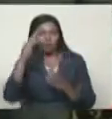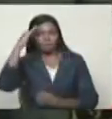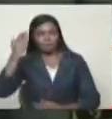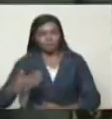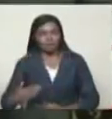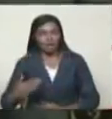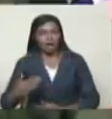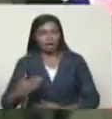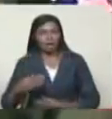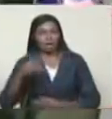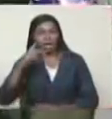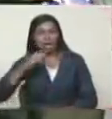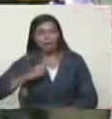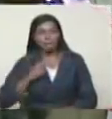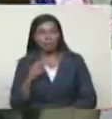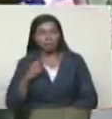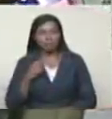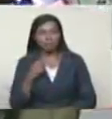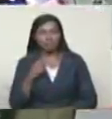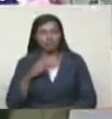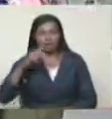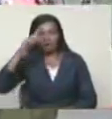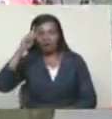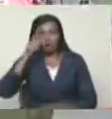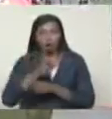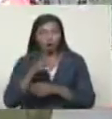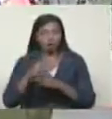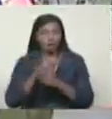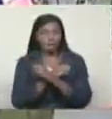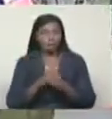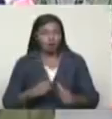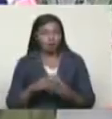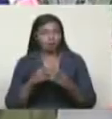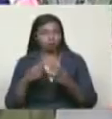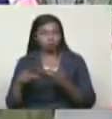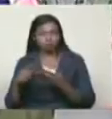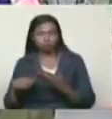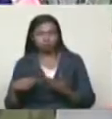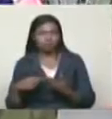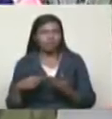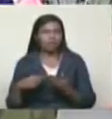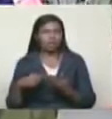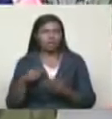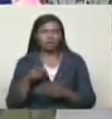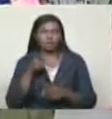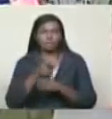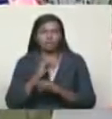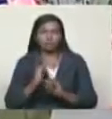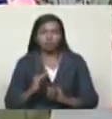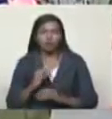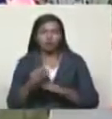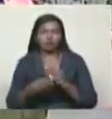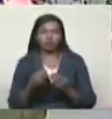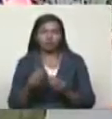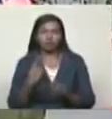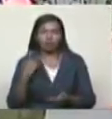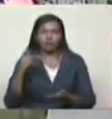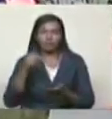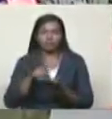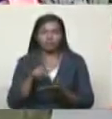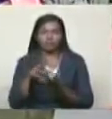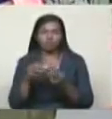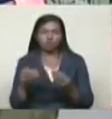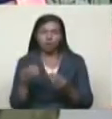militares y policiales, Orden Militar Defensa Nacional, Grado Comendador, el que estará participando